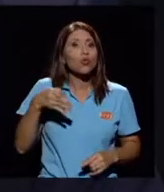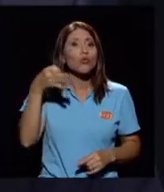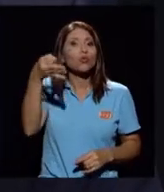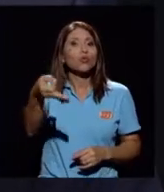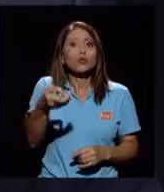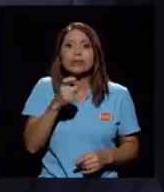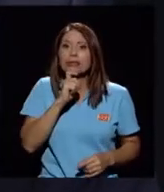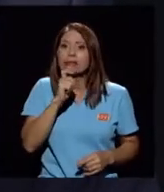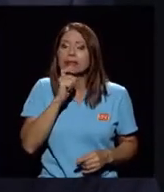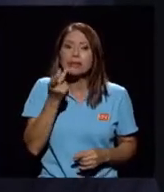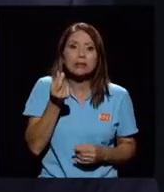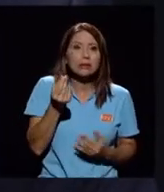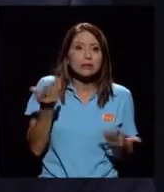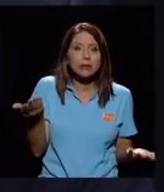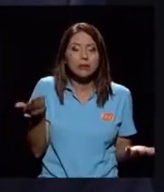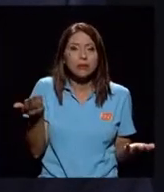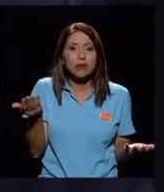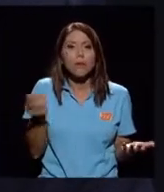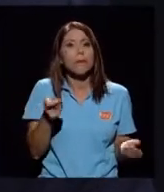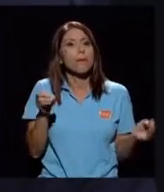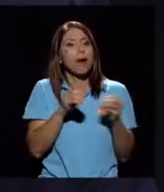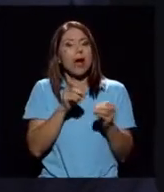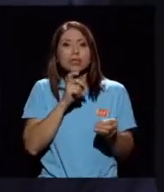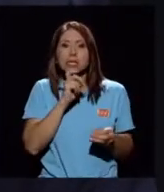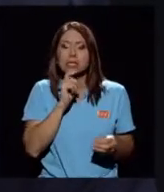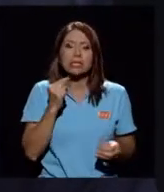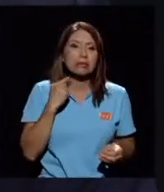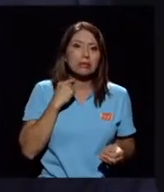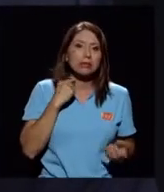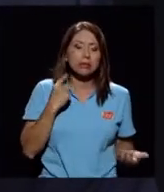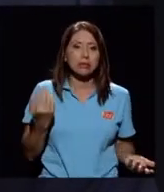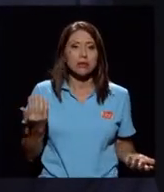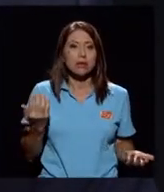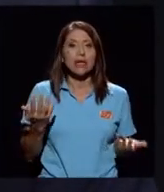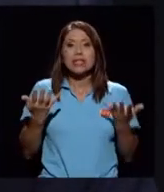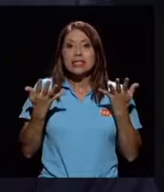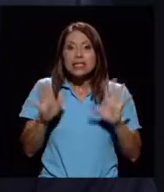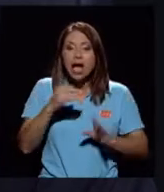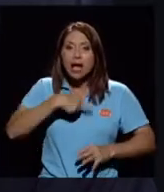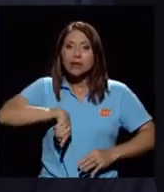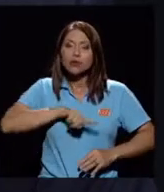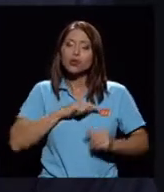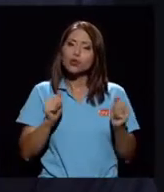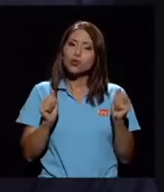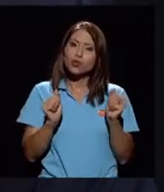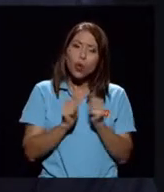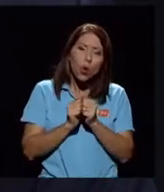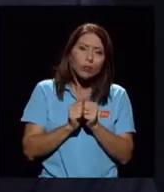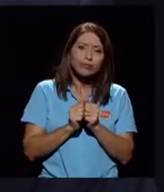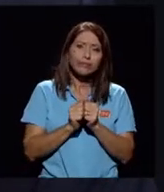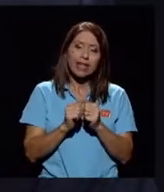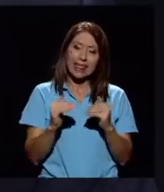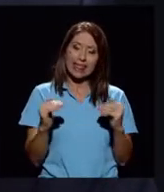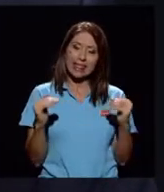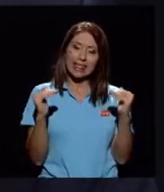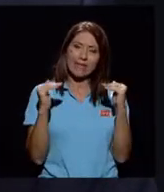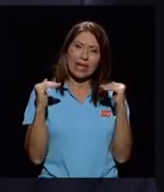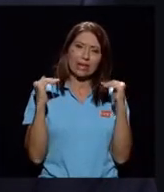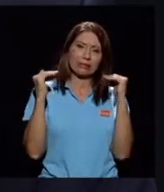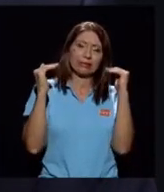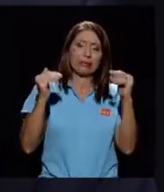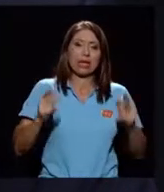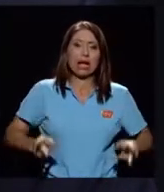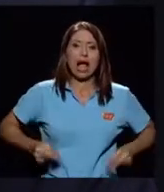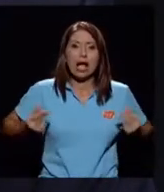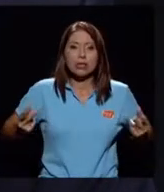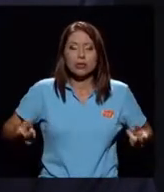o se nos va a encarecer conseguir recursos en el futuro y ya estamos con niveles de gasto que no estamos atendiendo las cosas que